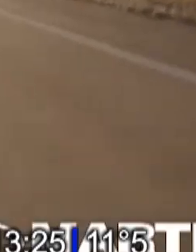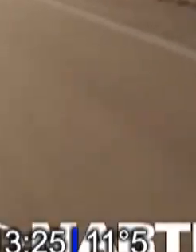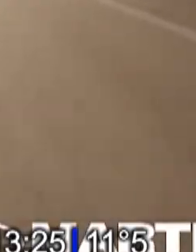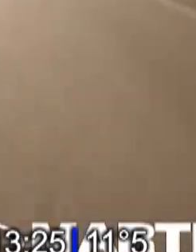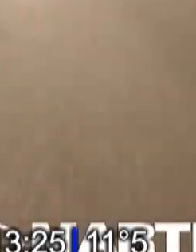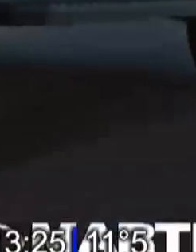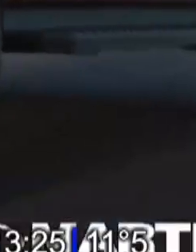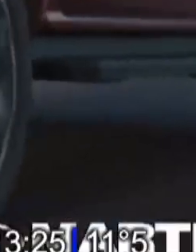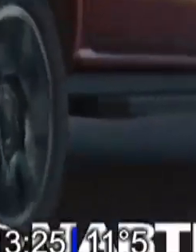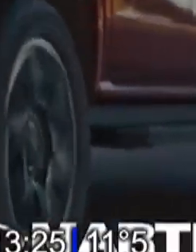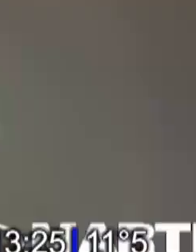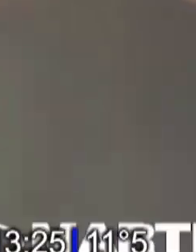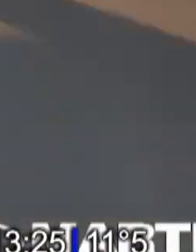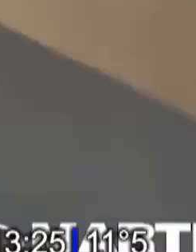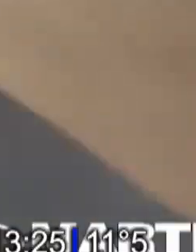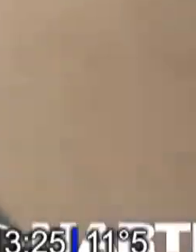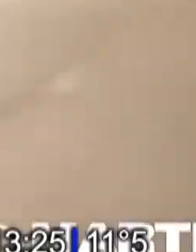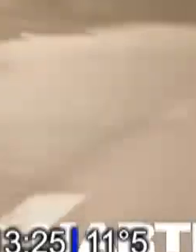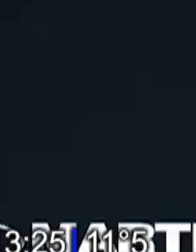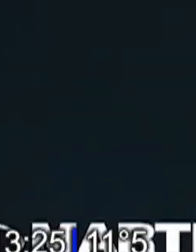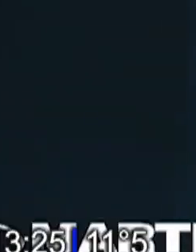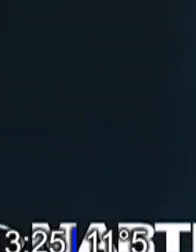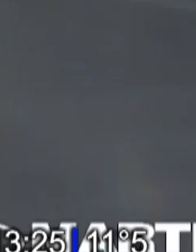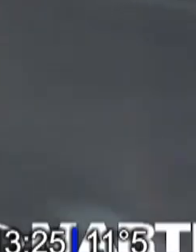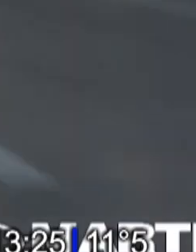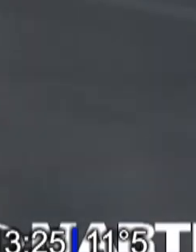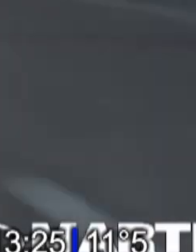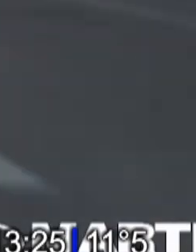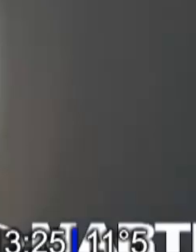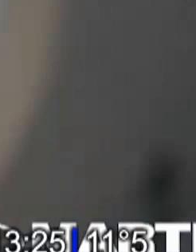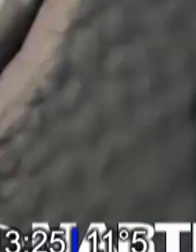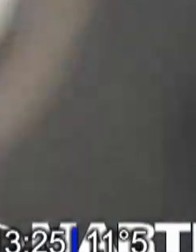Llegó la hora de conocer a la pickup que va a redefinirlo todo.